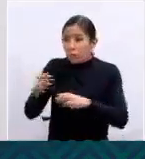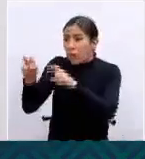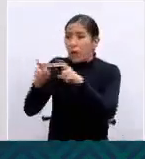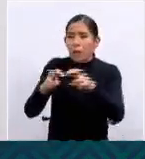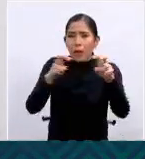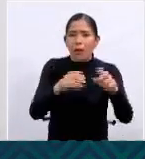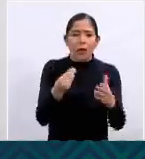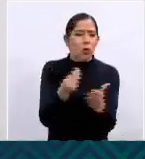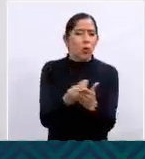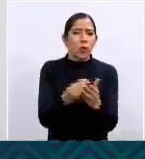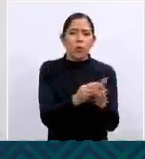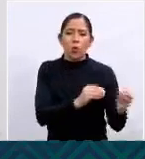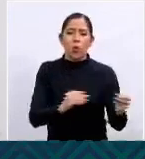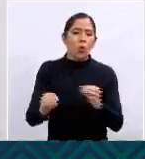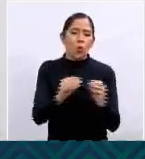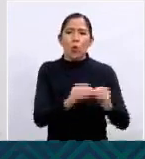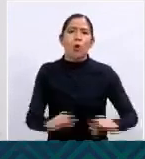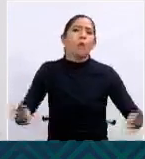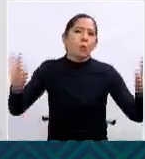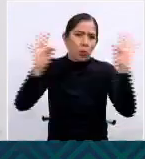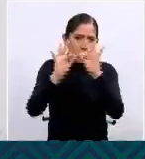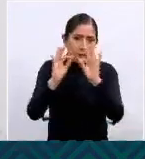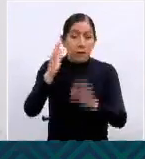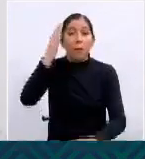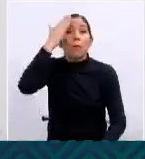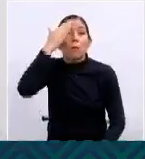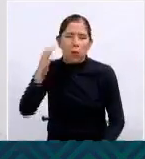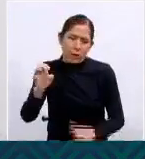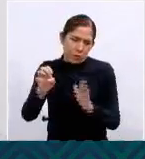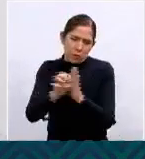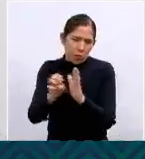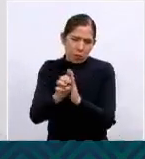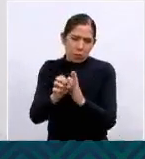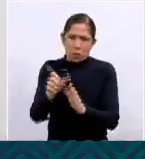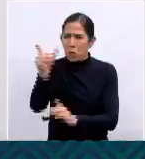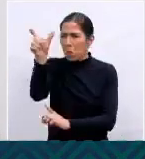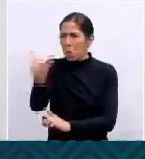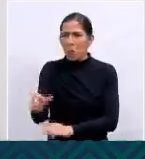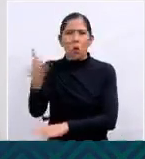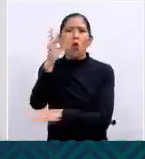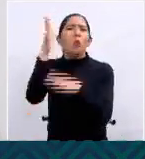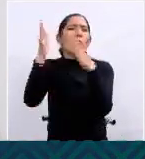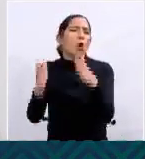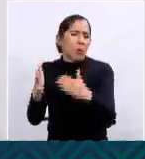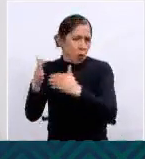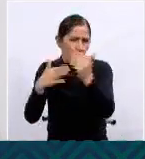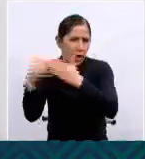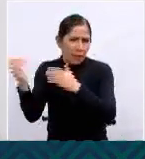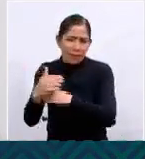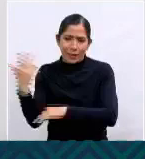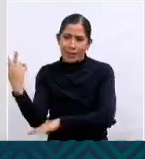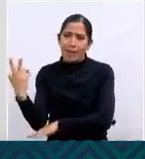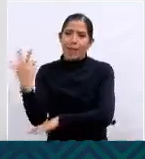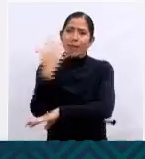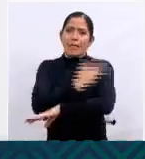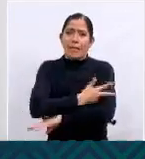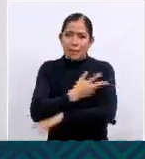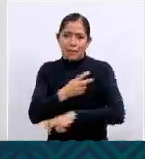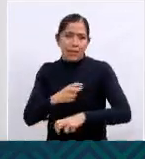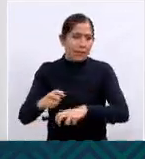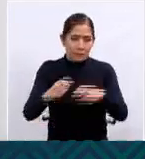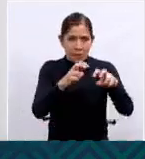en 3 días de viaje, cada uno de estos bolivianos gasta un promedio, de acuerdo a estadísticas del